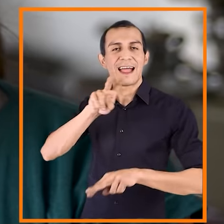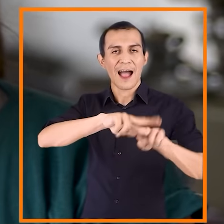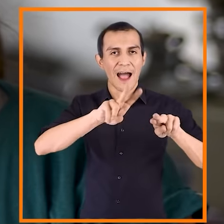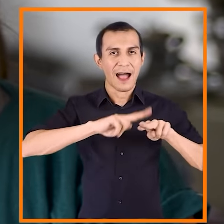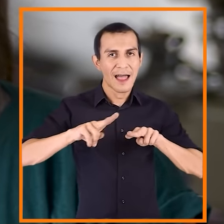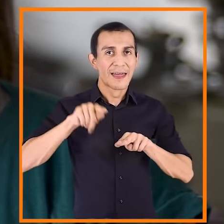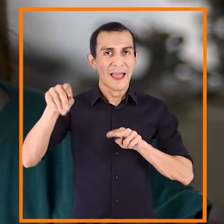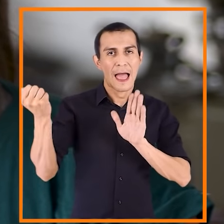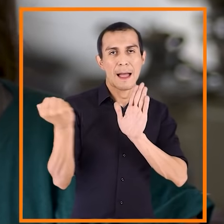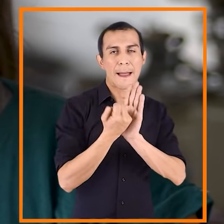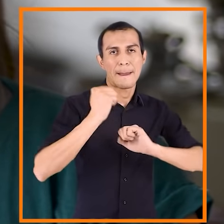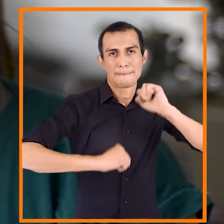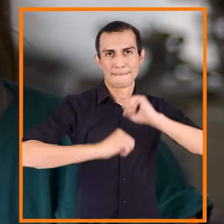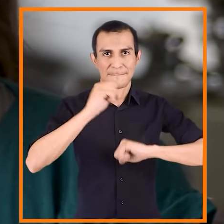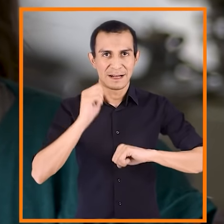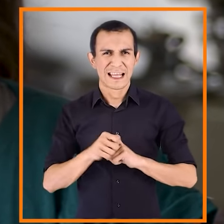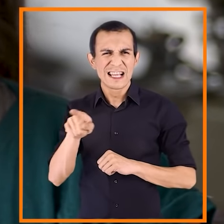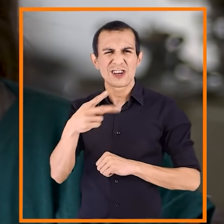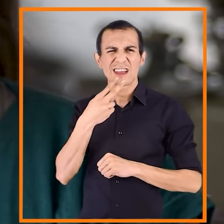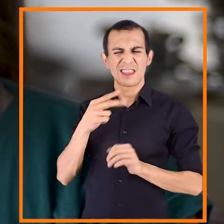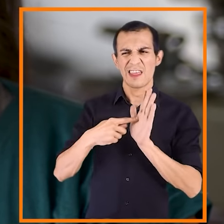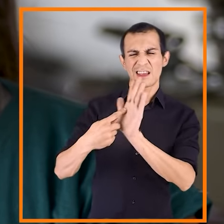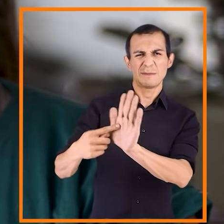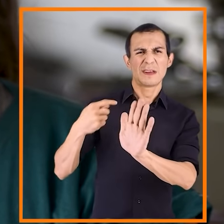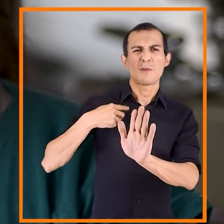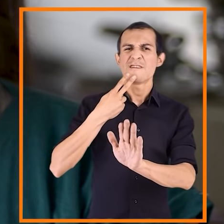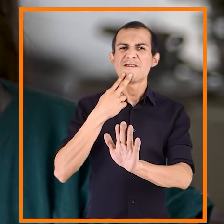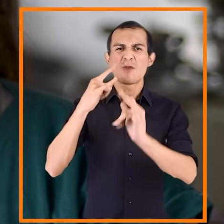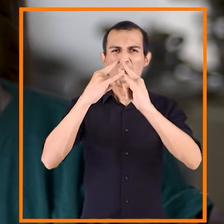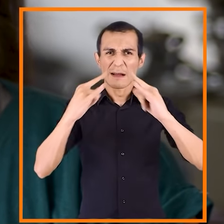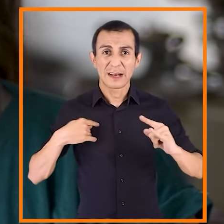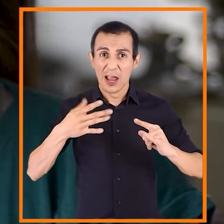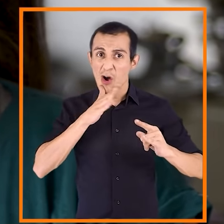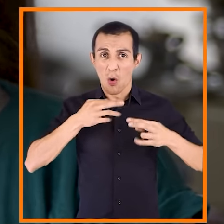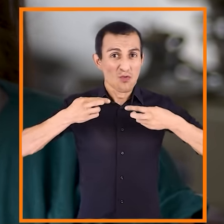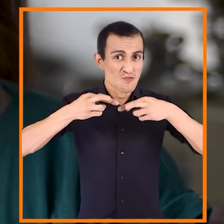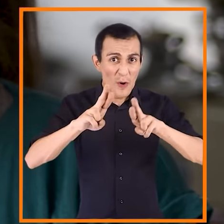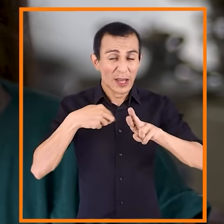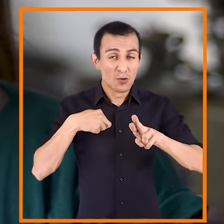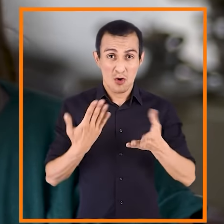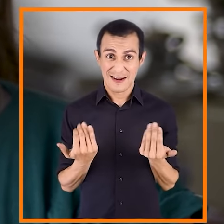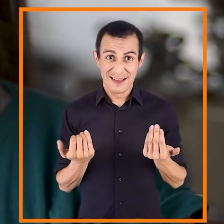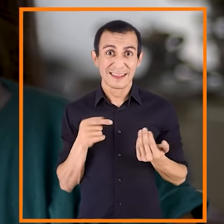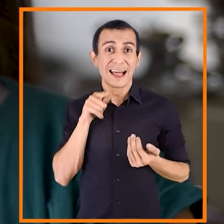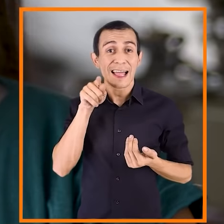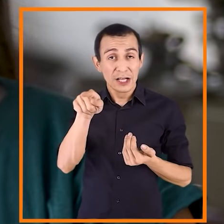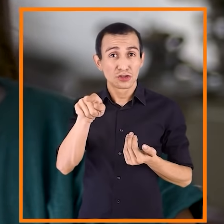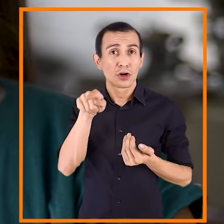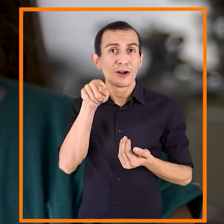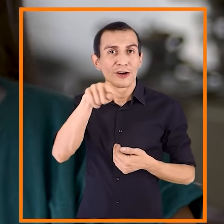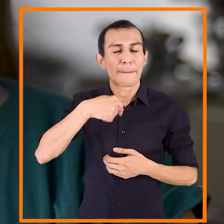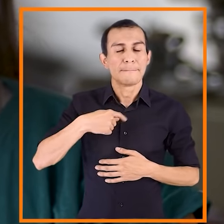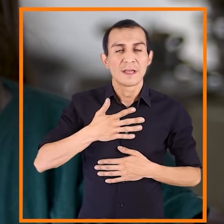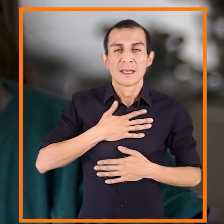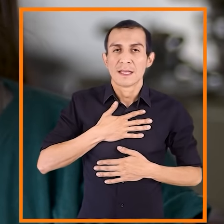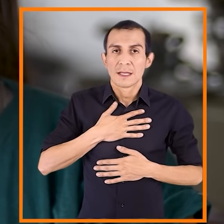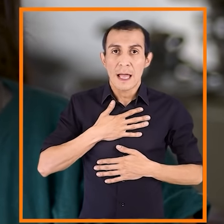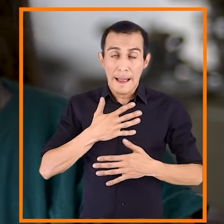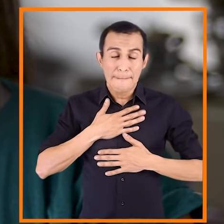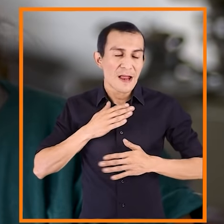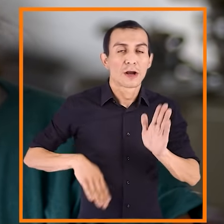Pagana. Eso que te discriminen por solamente vivir en un campamento, que no te den las oportunidades que necesitas, eso es lo